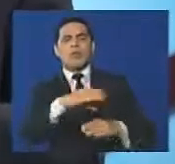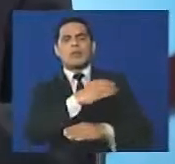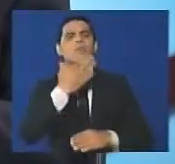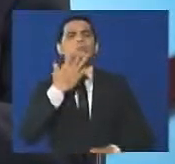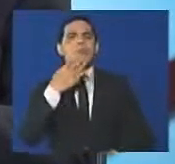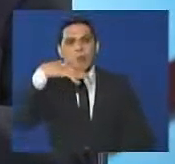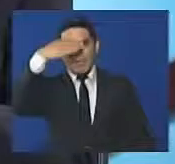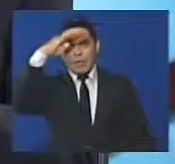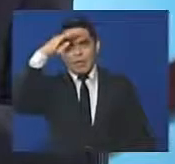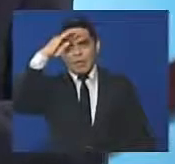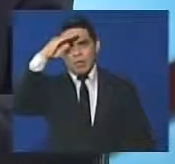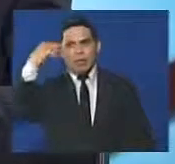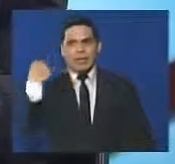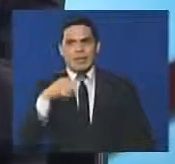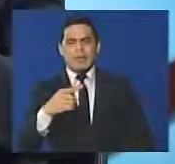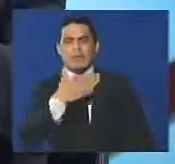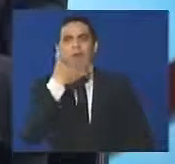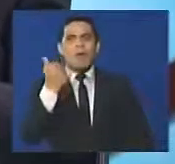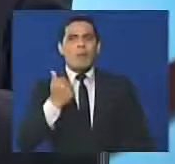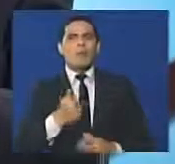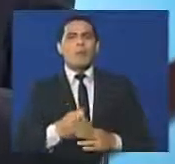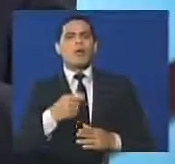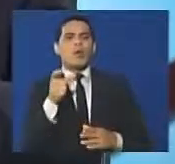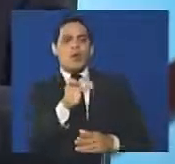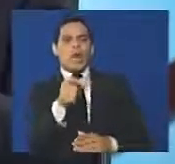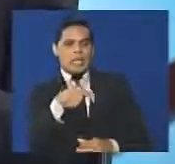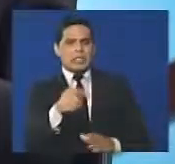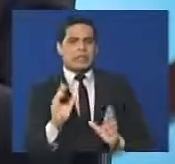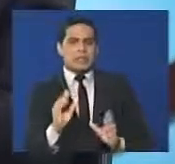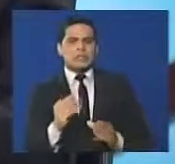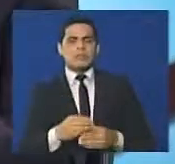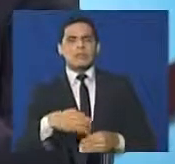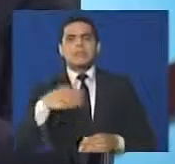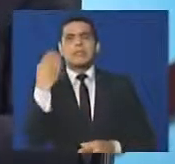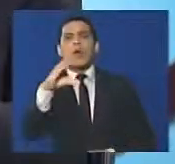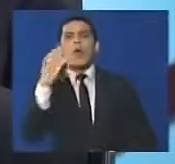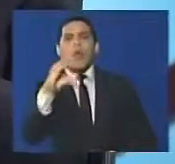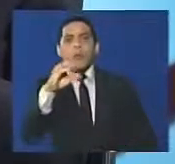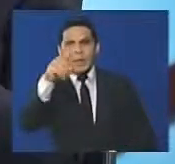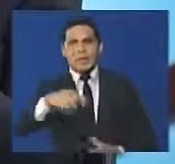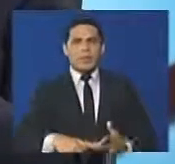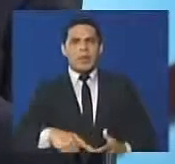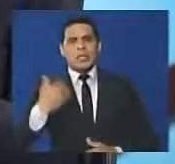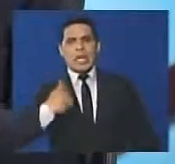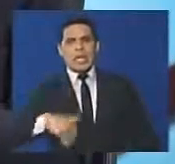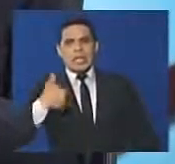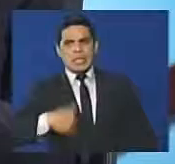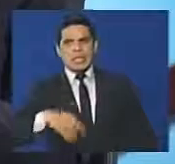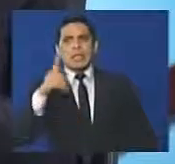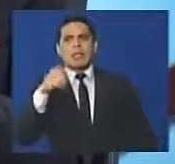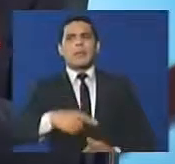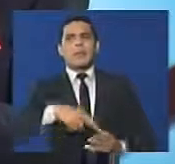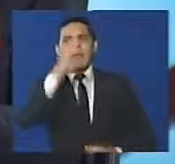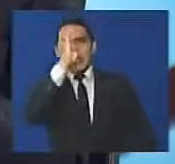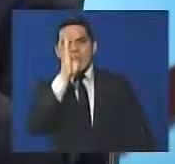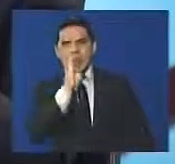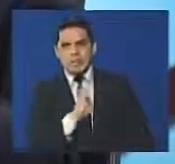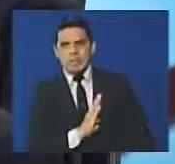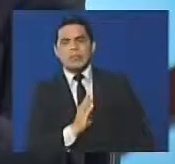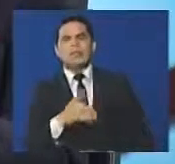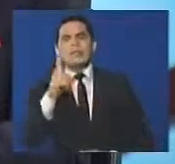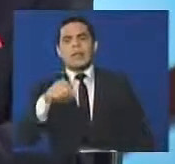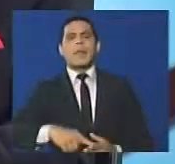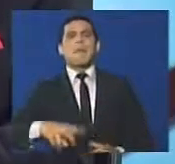Cuba tenemos lo mejor de Cuba en ese CD, de Colombia, de Argentina, de Brasil y,